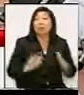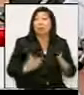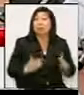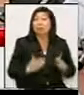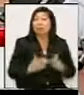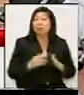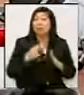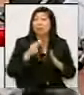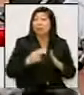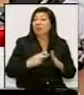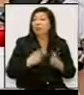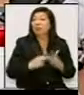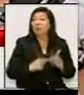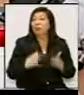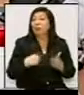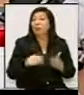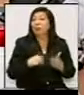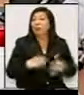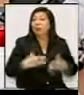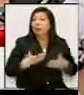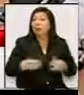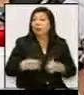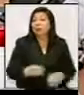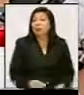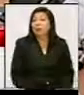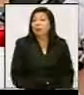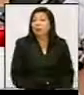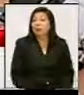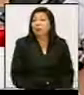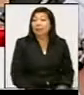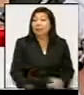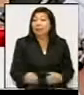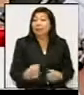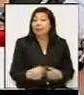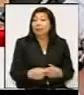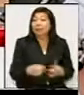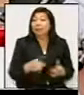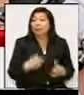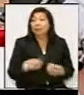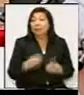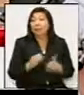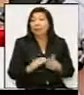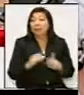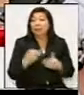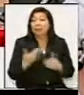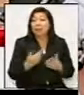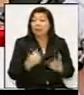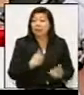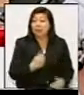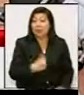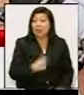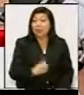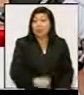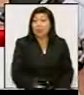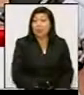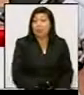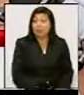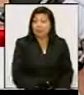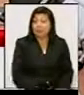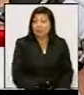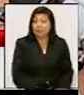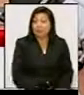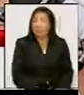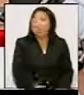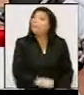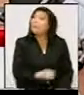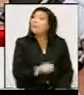a revisar qué es lo que nosotros podemos hacer y qué intervenciones es la que podemos realizar, y luego daremos cuenta de las mismas, ¿no? Otra,